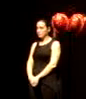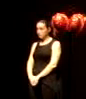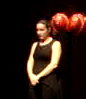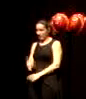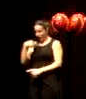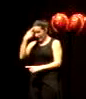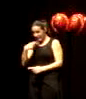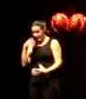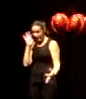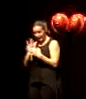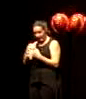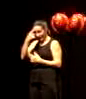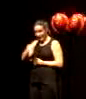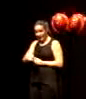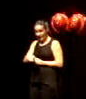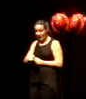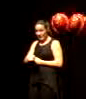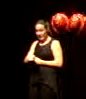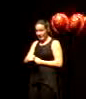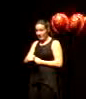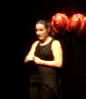Reconocemos la imagen, ¿no?